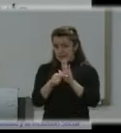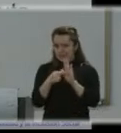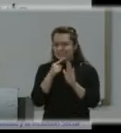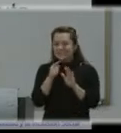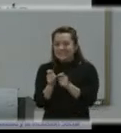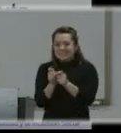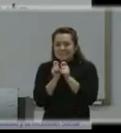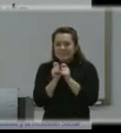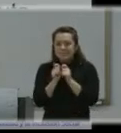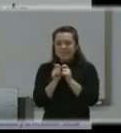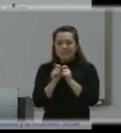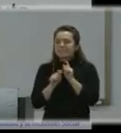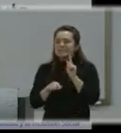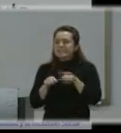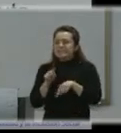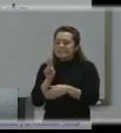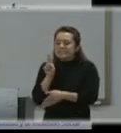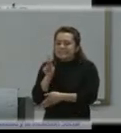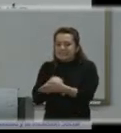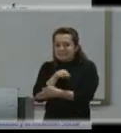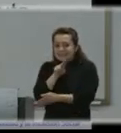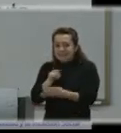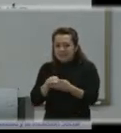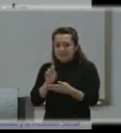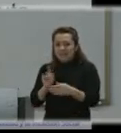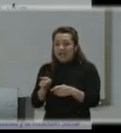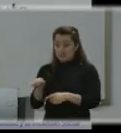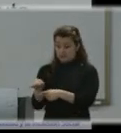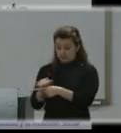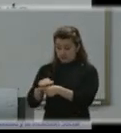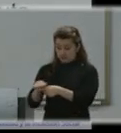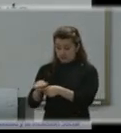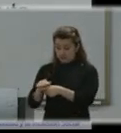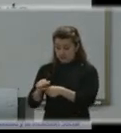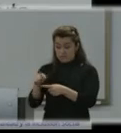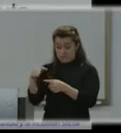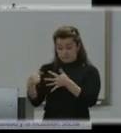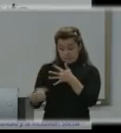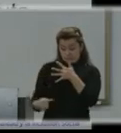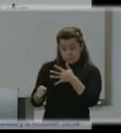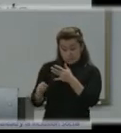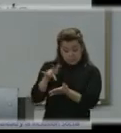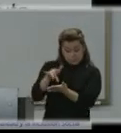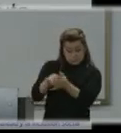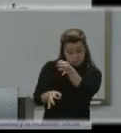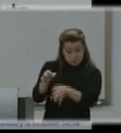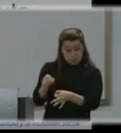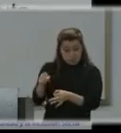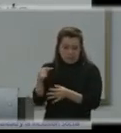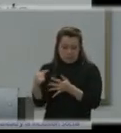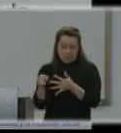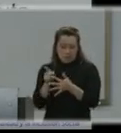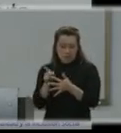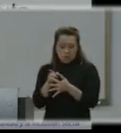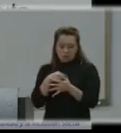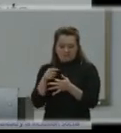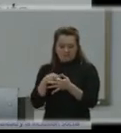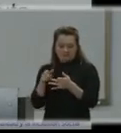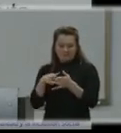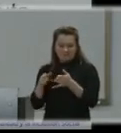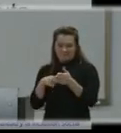que se llama la inhabilitación, que sustrae la capacidad de ejercicio para ciertos negocios jurídicos. Y los efectos